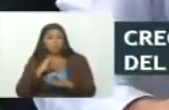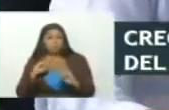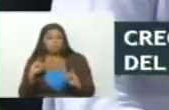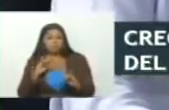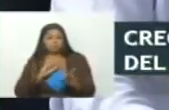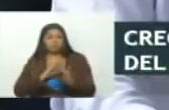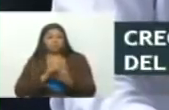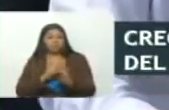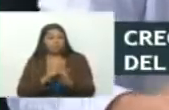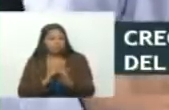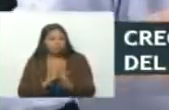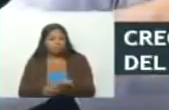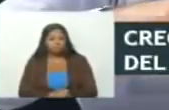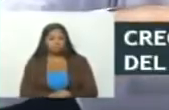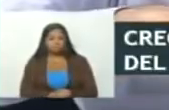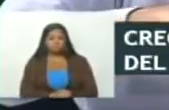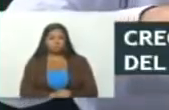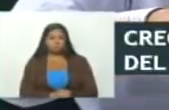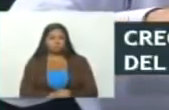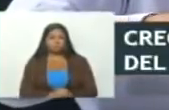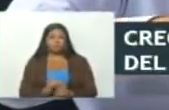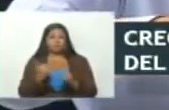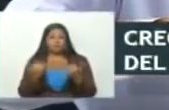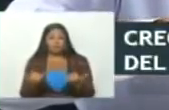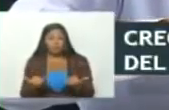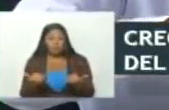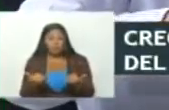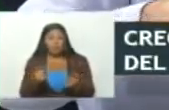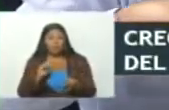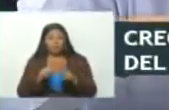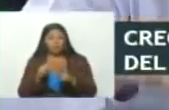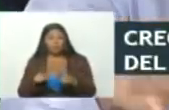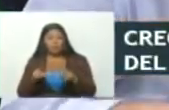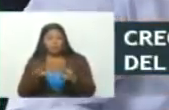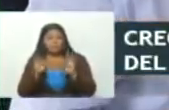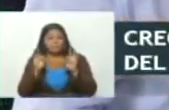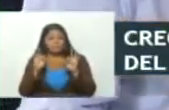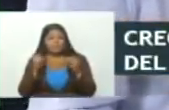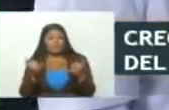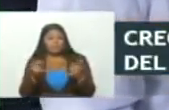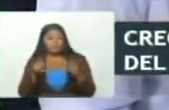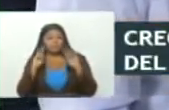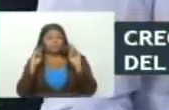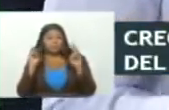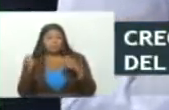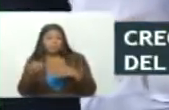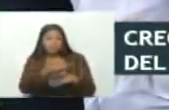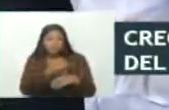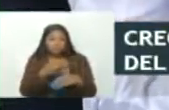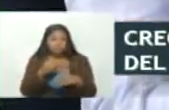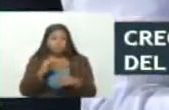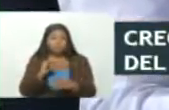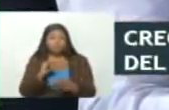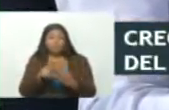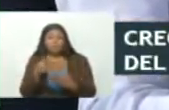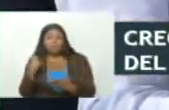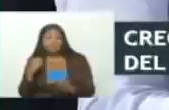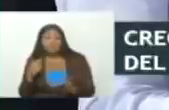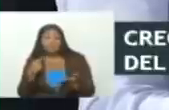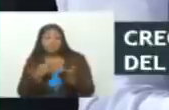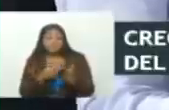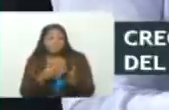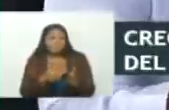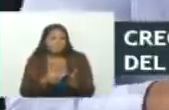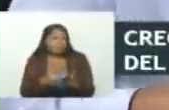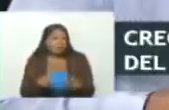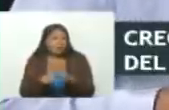quedas exento de ese impuesto. Ahora, los agentes especiales en el tema de la recaudación de impuestos, eso sí tienen que